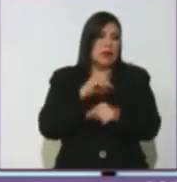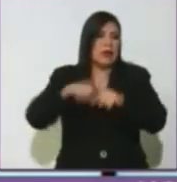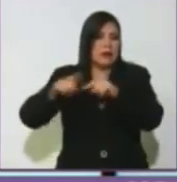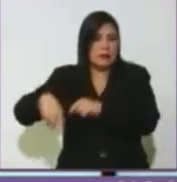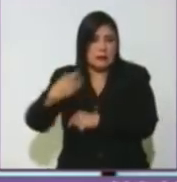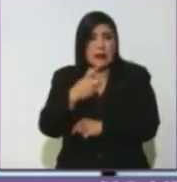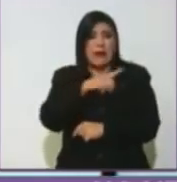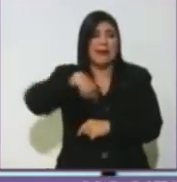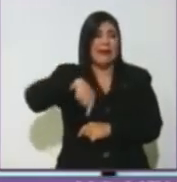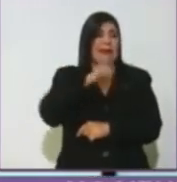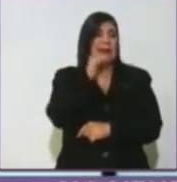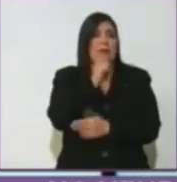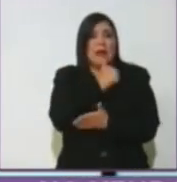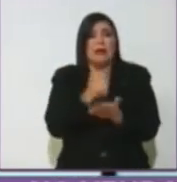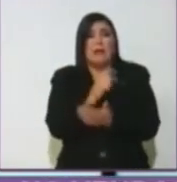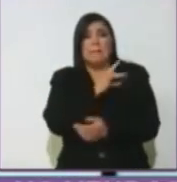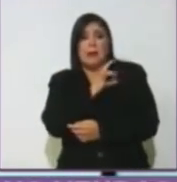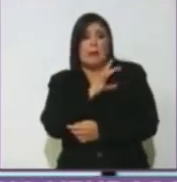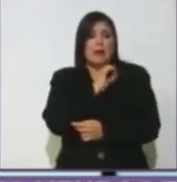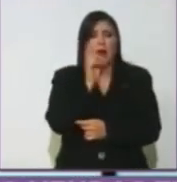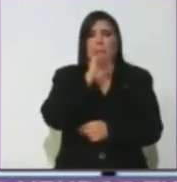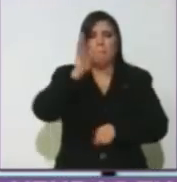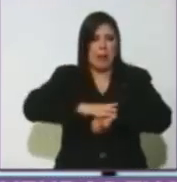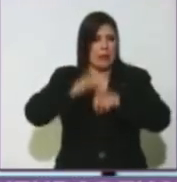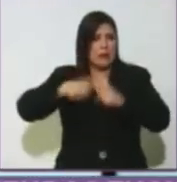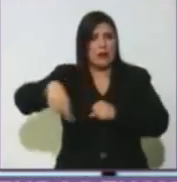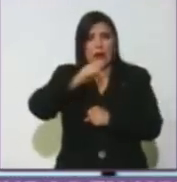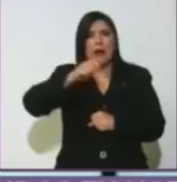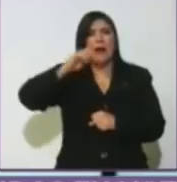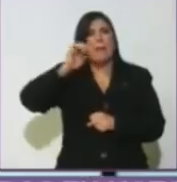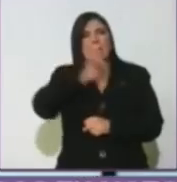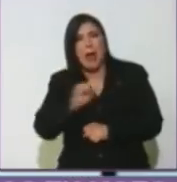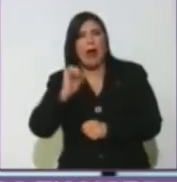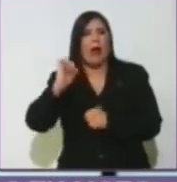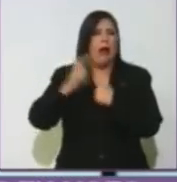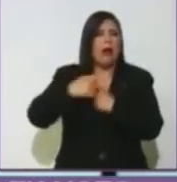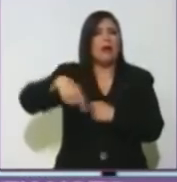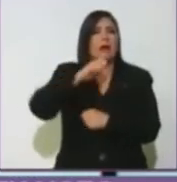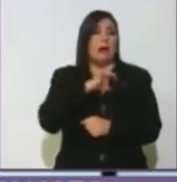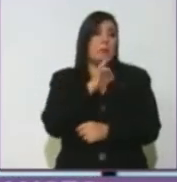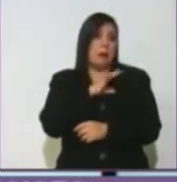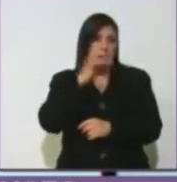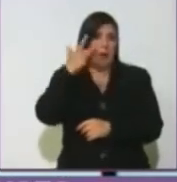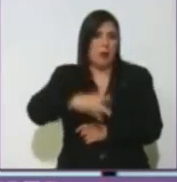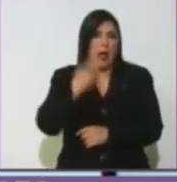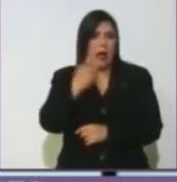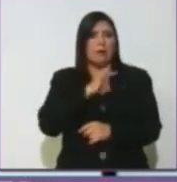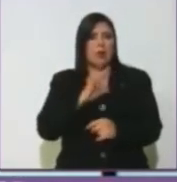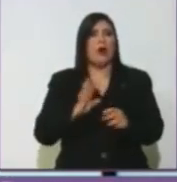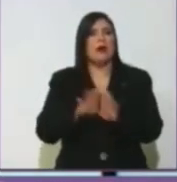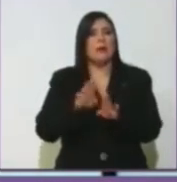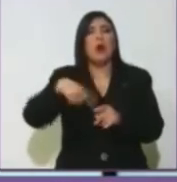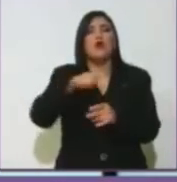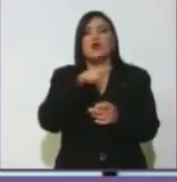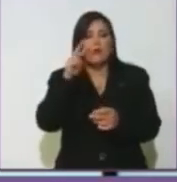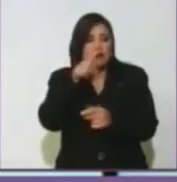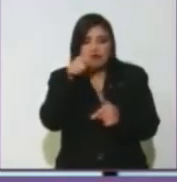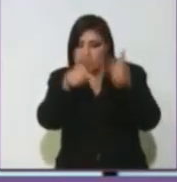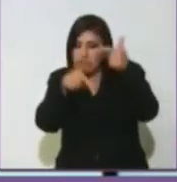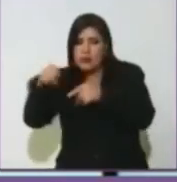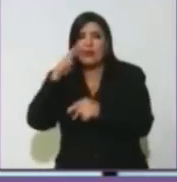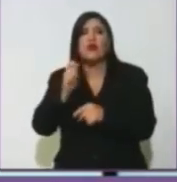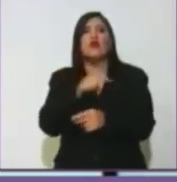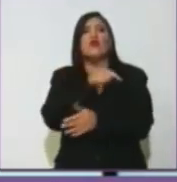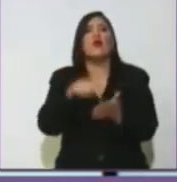el miedo lo van a tener los delincuentes vamos a saber en todo momento dónde están y vamos a poder proceder